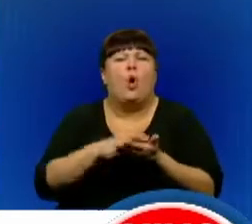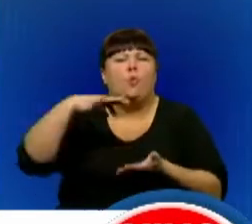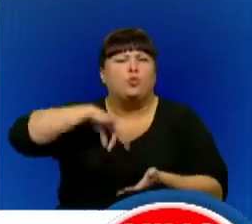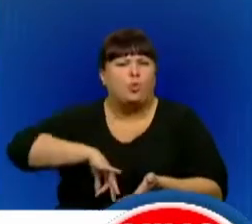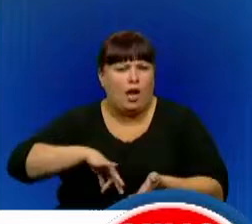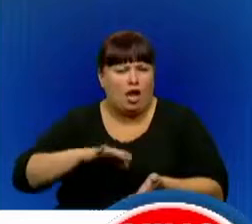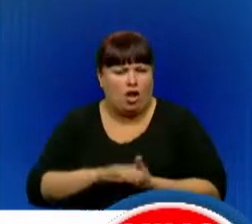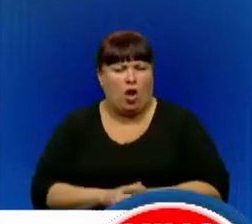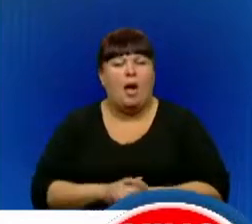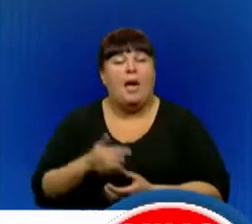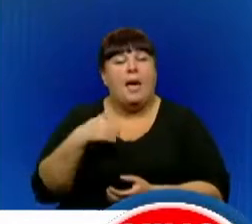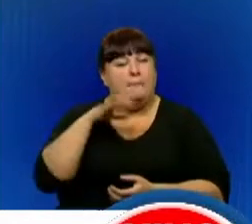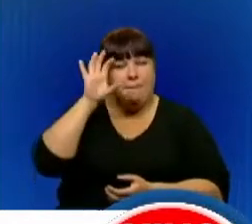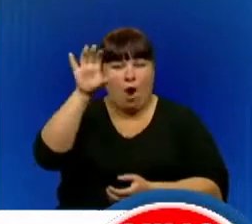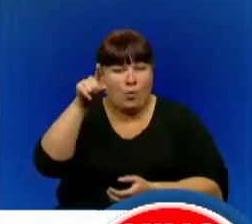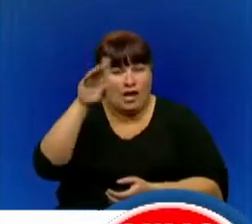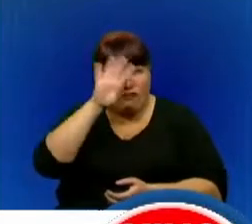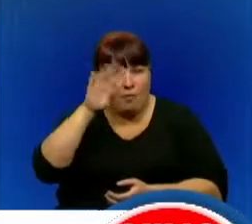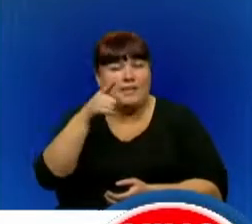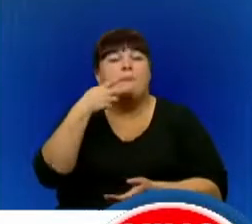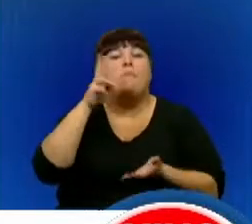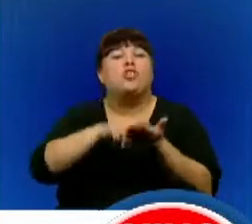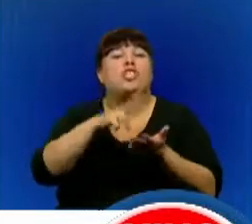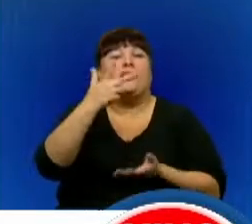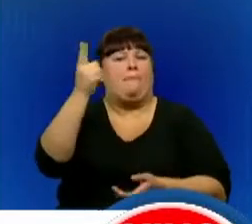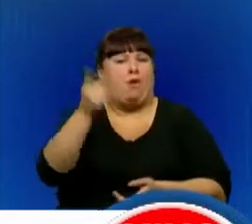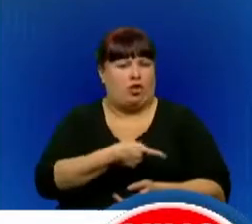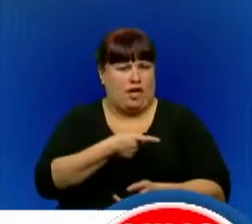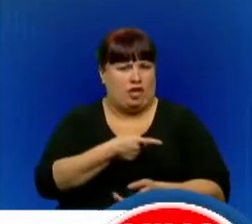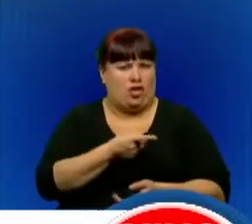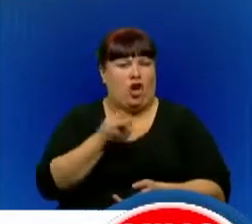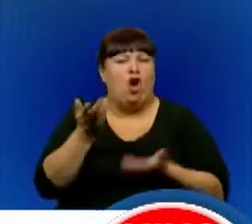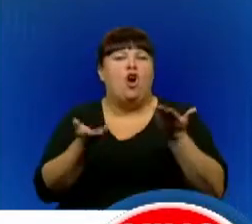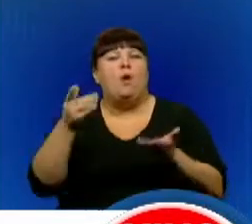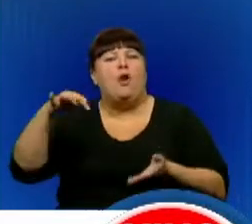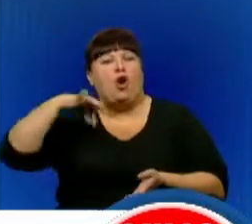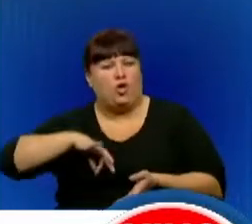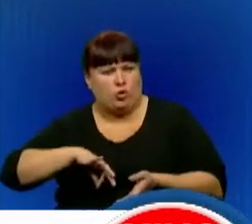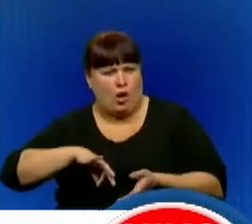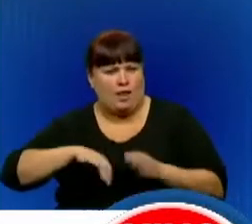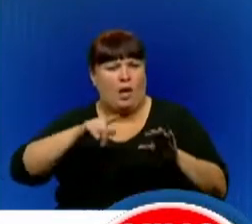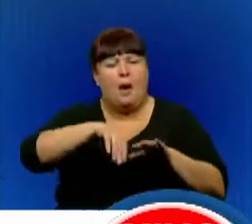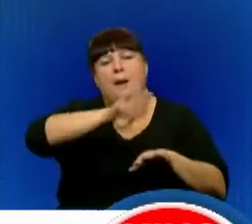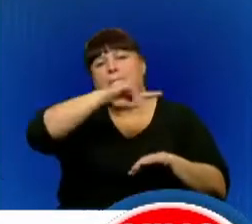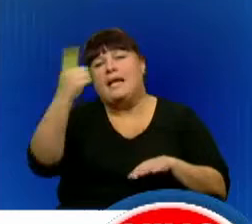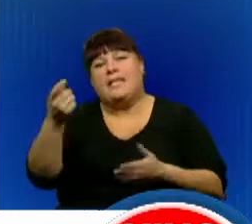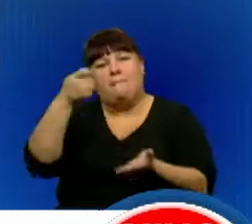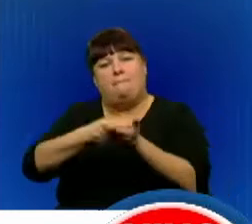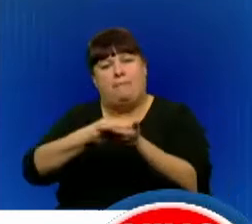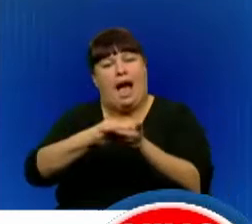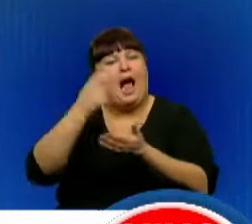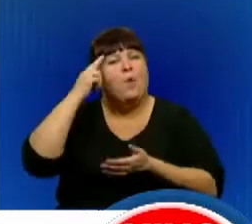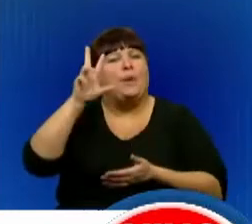salarial. En mi provincia ese tributo es del 3% sobre la nómina salarial, por encima de lo que se paga en el